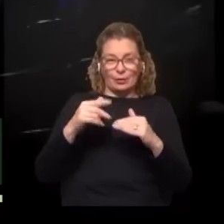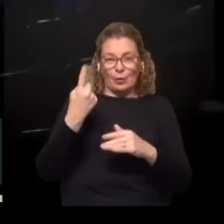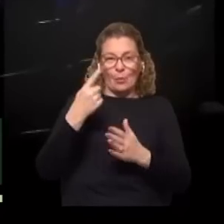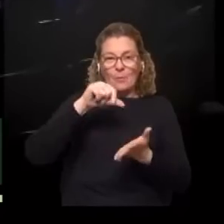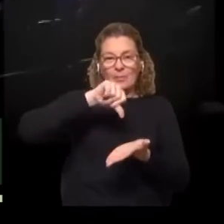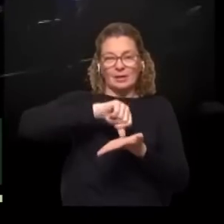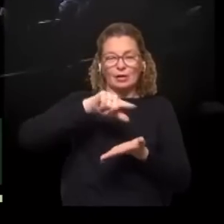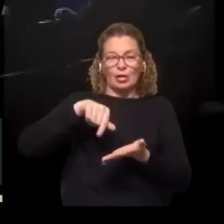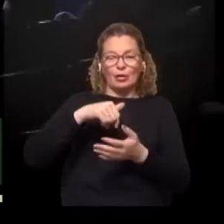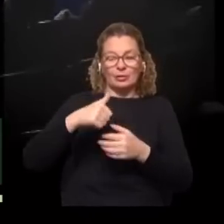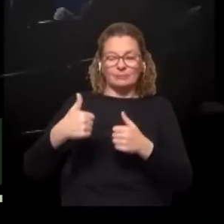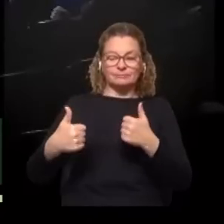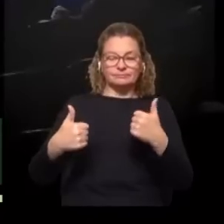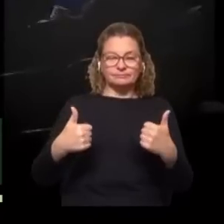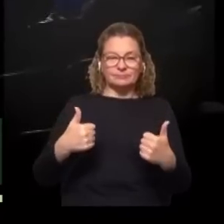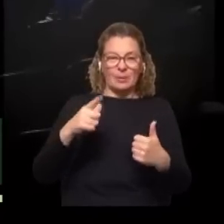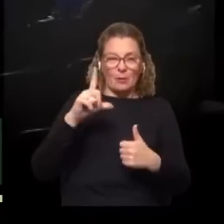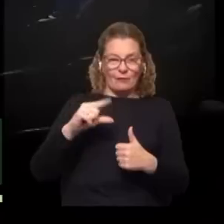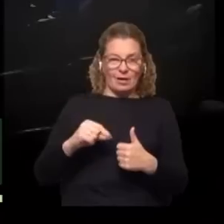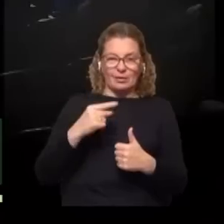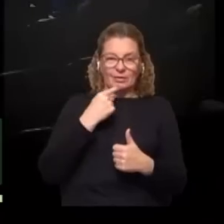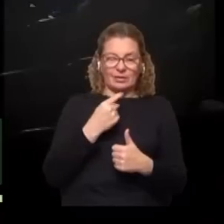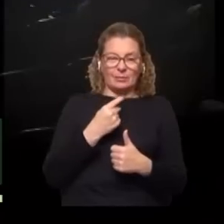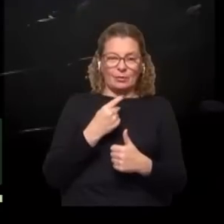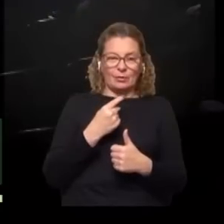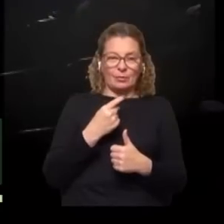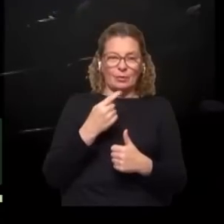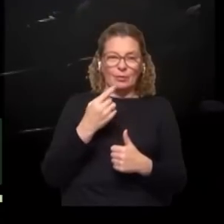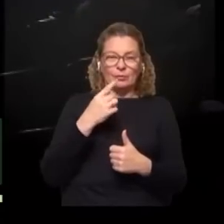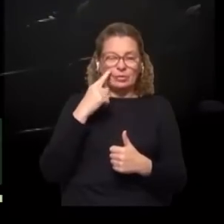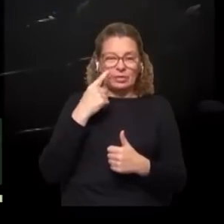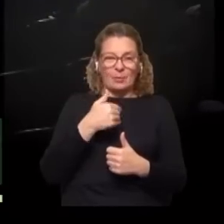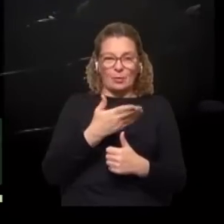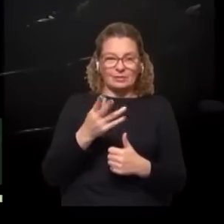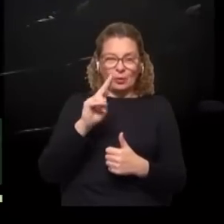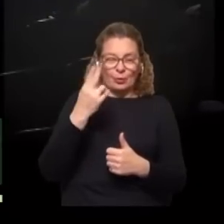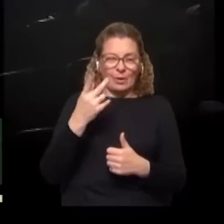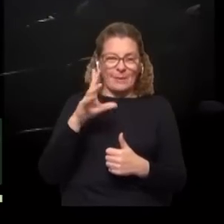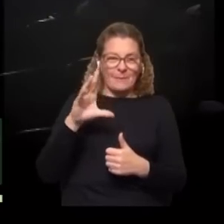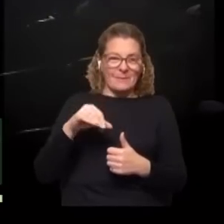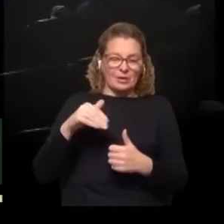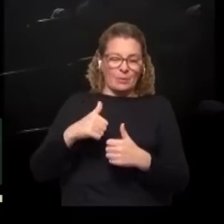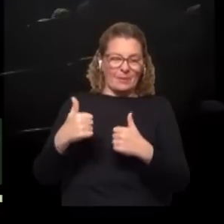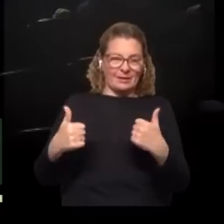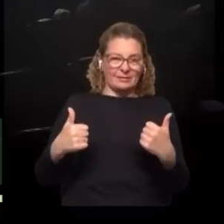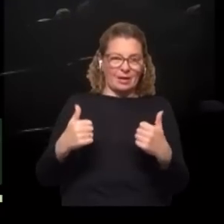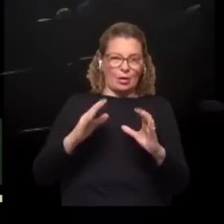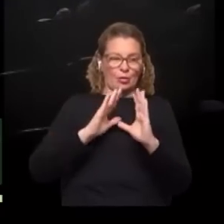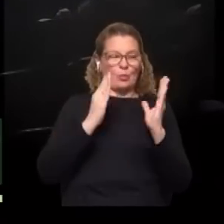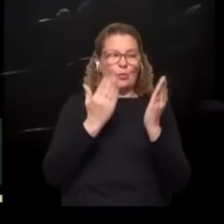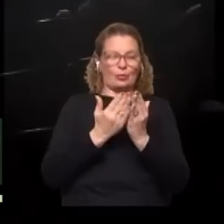país donde la polarización es muy baja no digamos hay índices donde muestran a Uruguay con el país menos polarizado del planeta